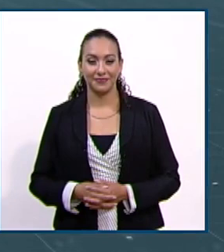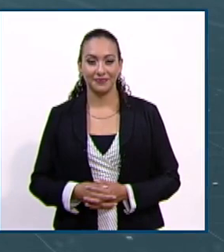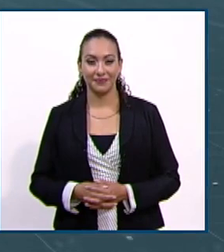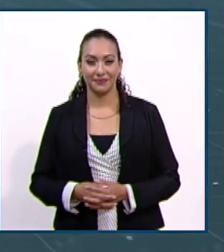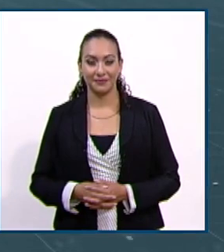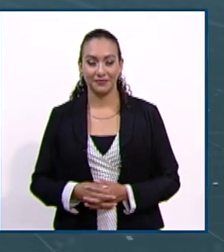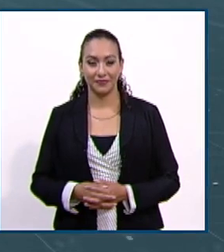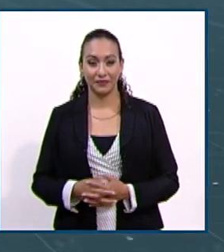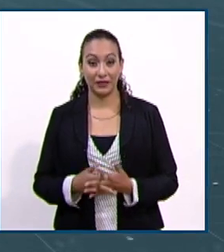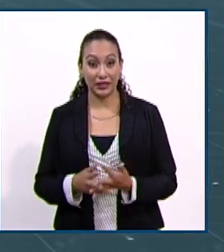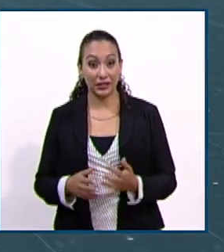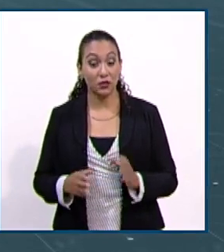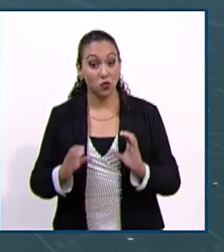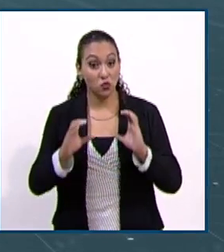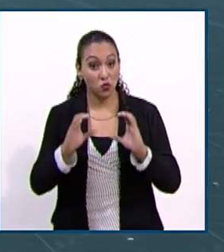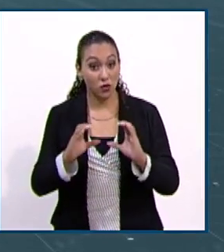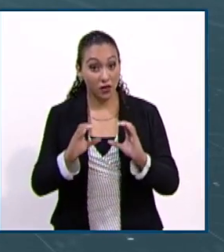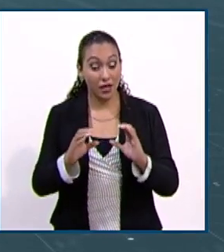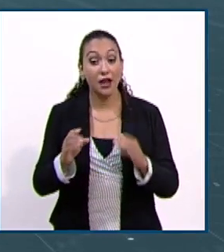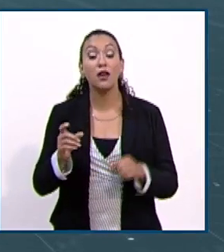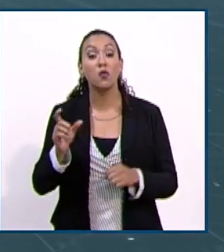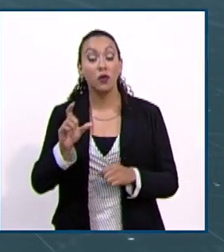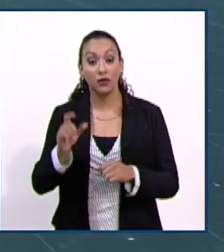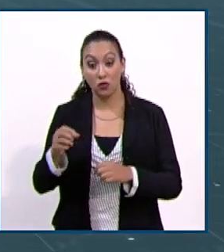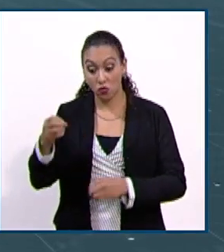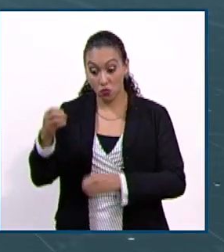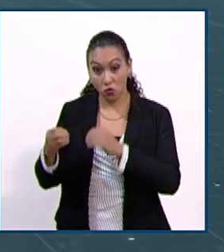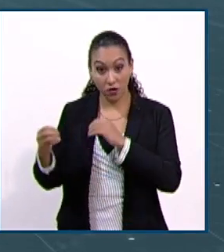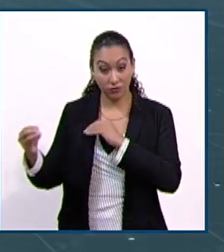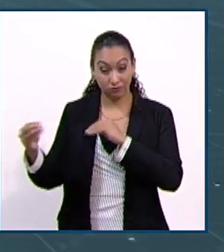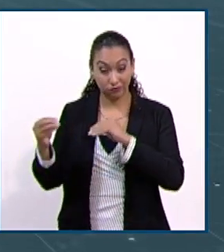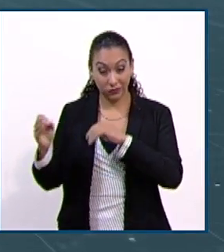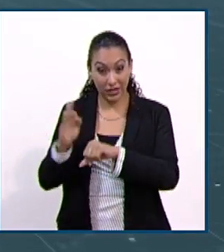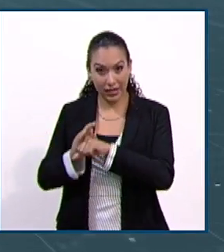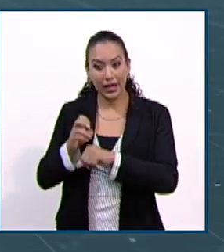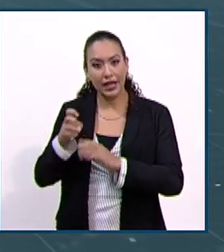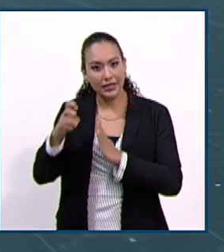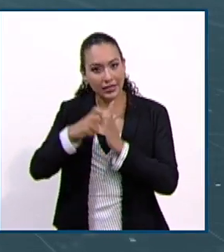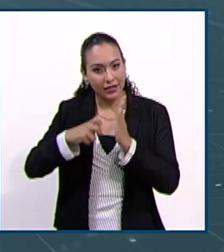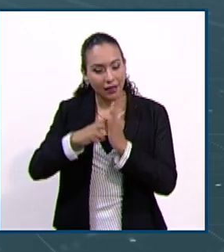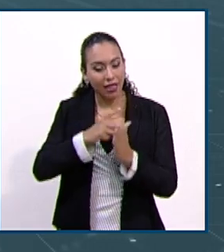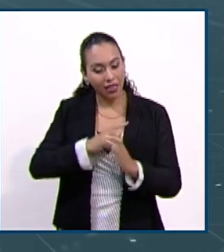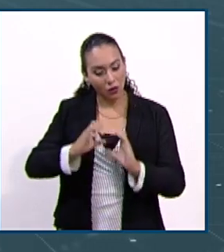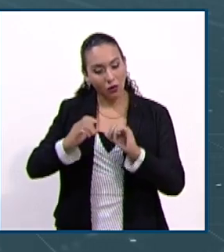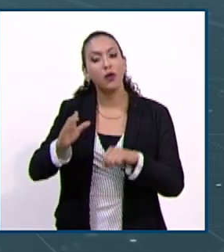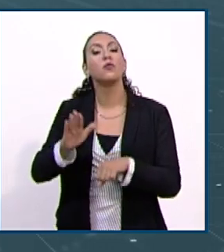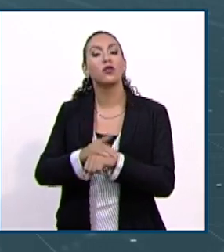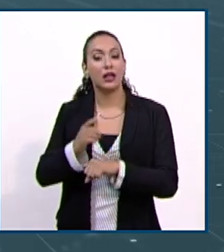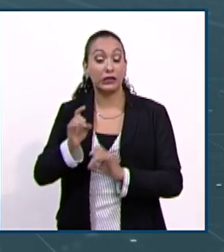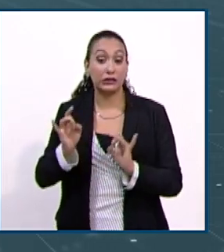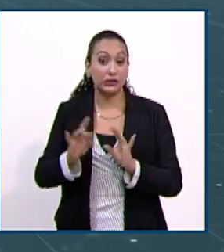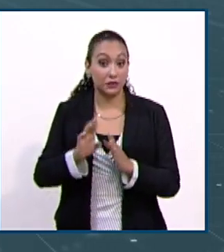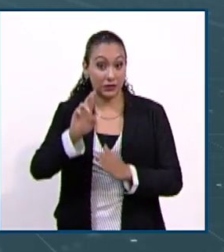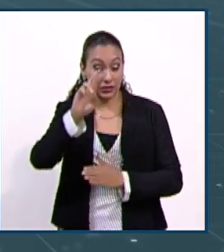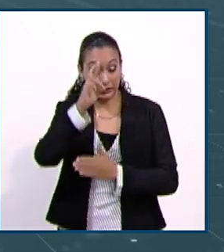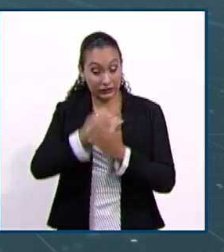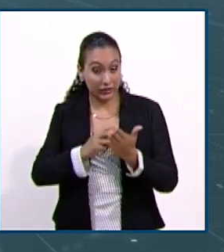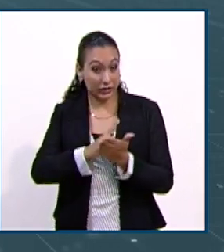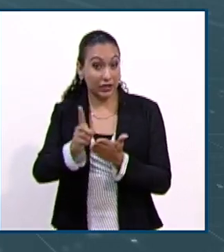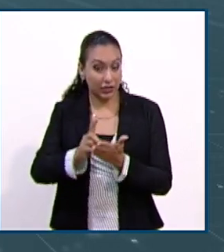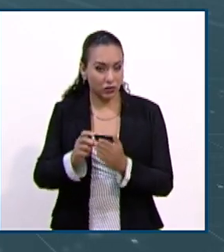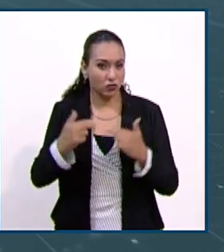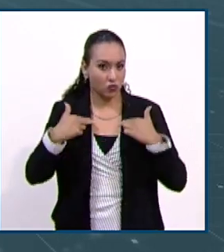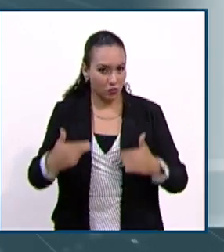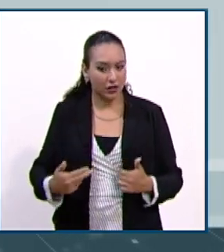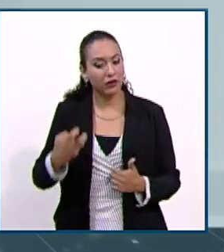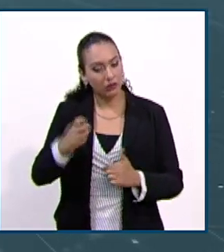Deben cuidarse las reformas al juicio de amparo para evitar regresiones que afecten los derechos humanos, aseguró el ministro